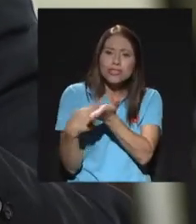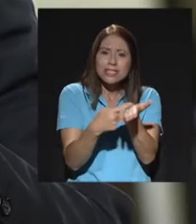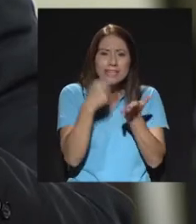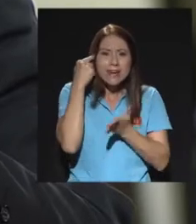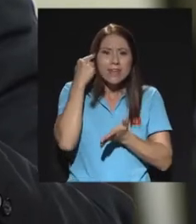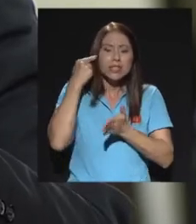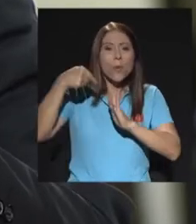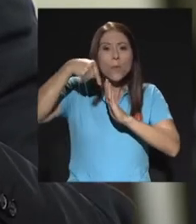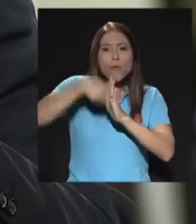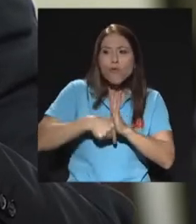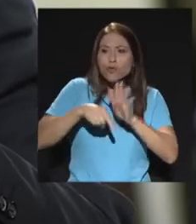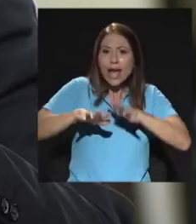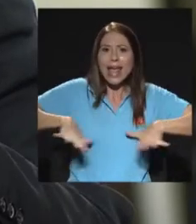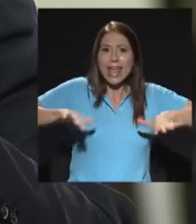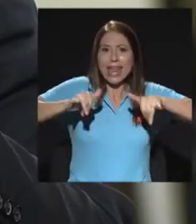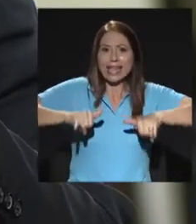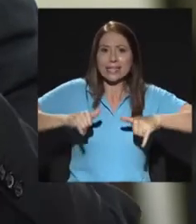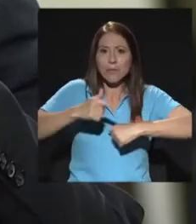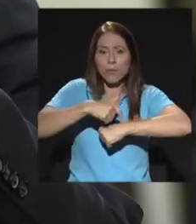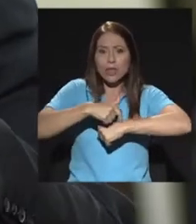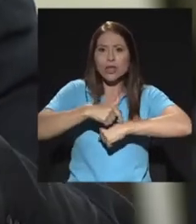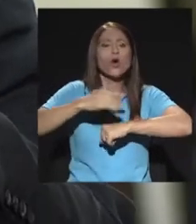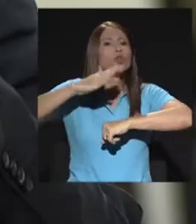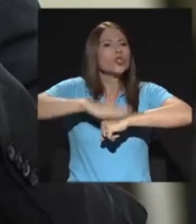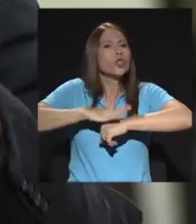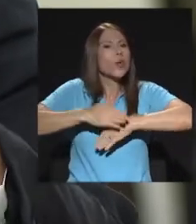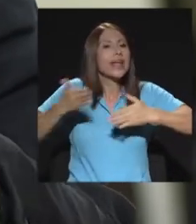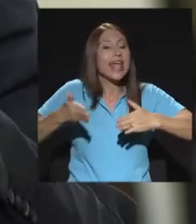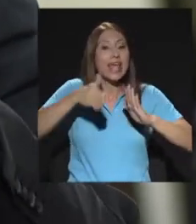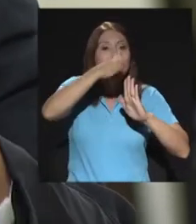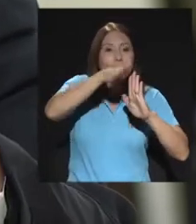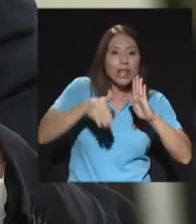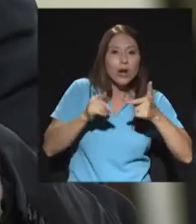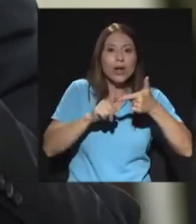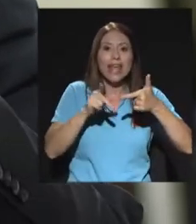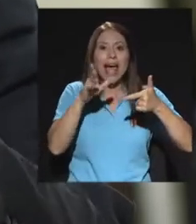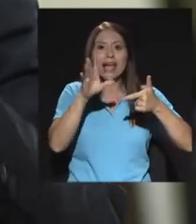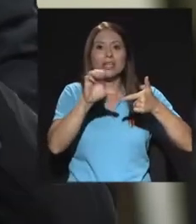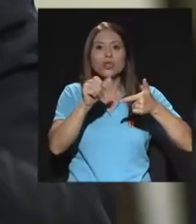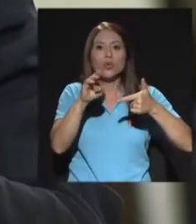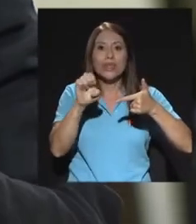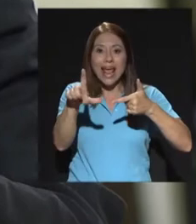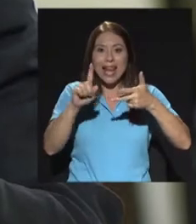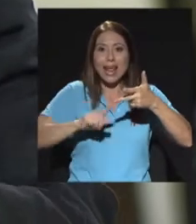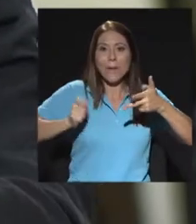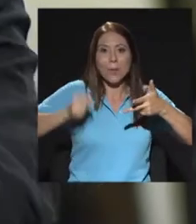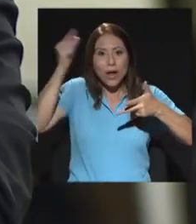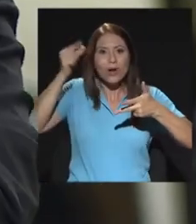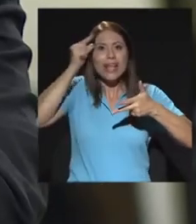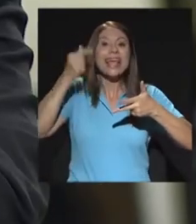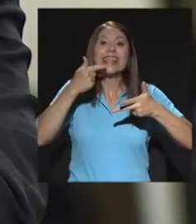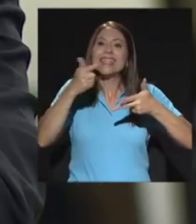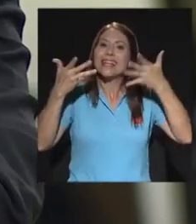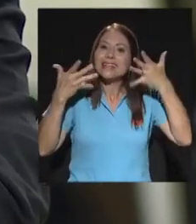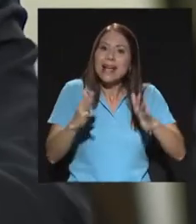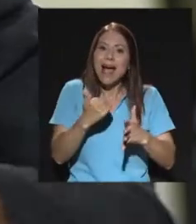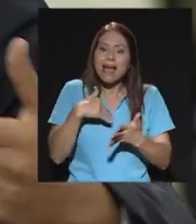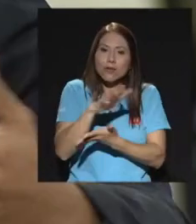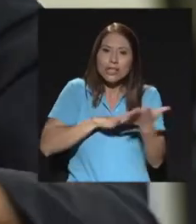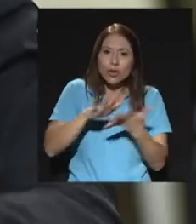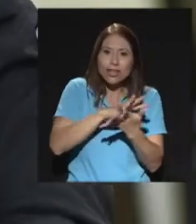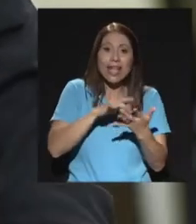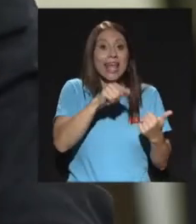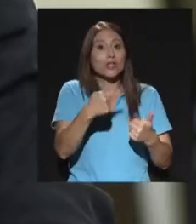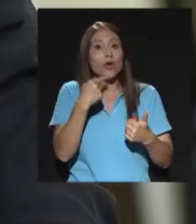en este sede, en este momento, sobre que la Contraloría, Sutel y la Procuraduría han dicho que existe un desorden. Esto lo ha sostenido doña Giselle y